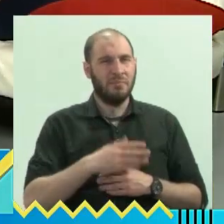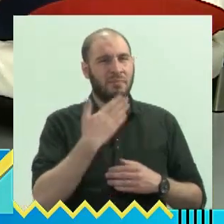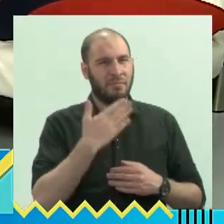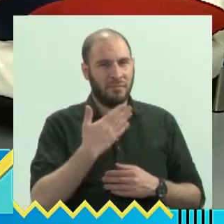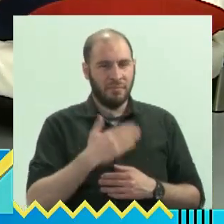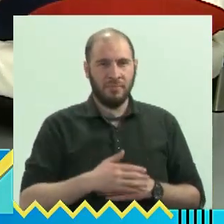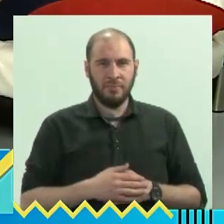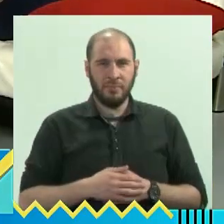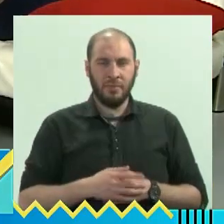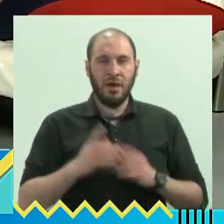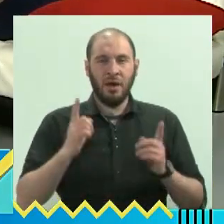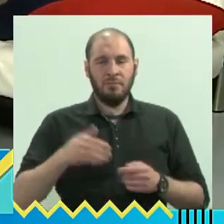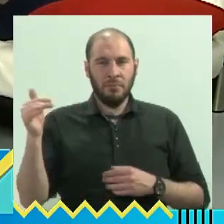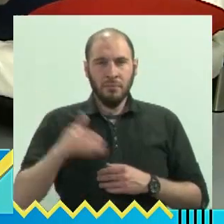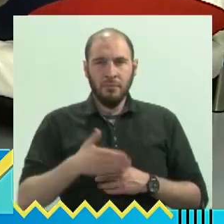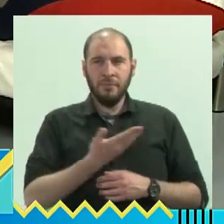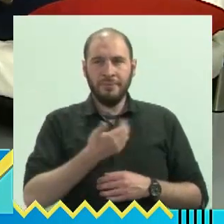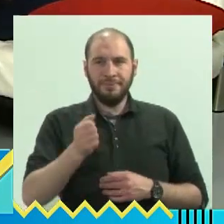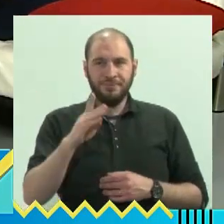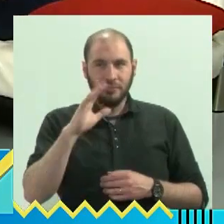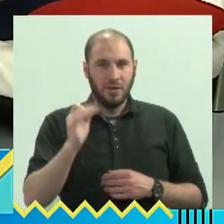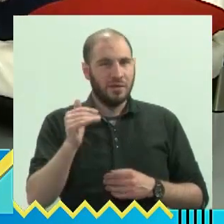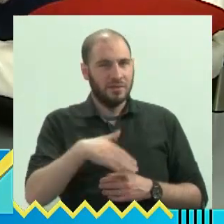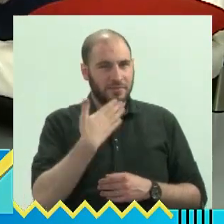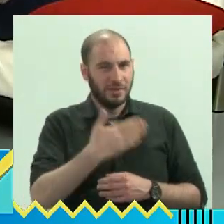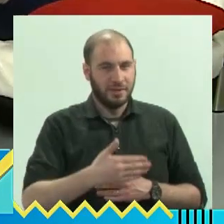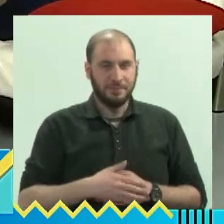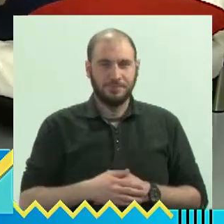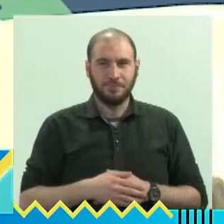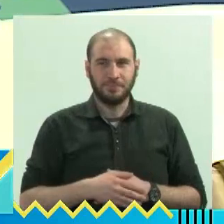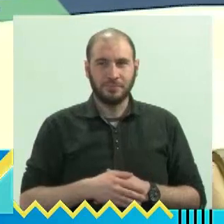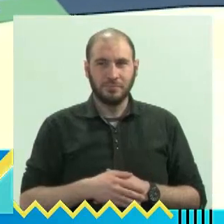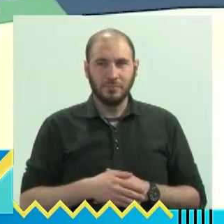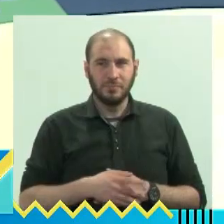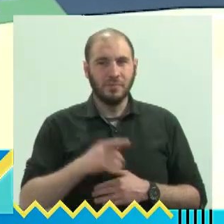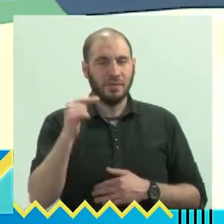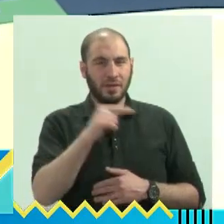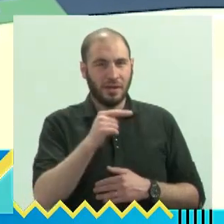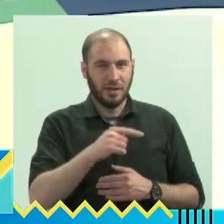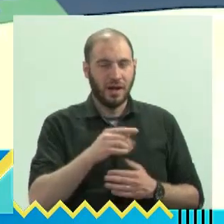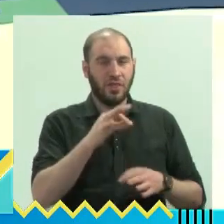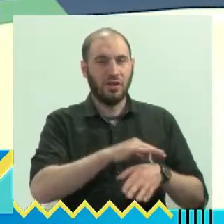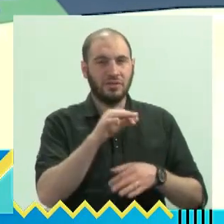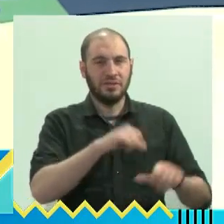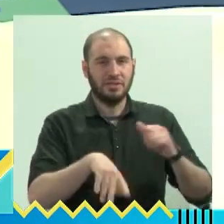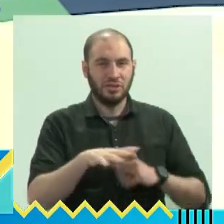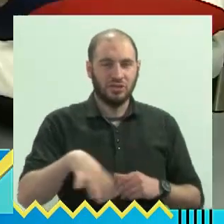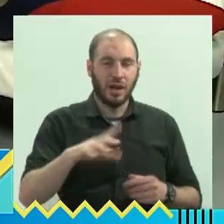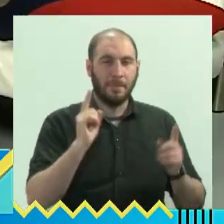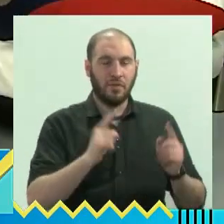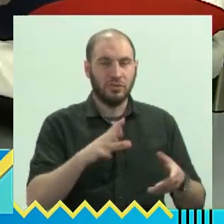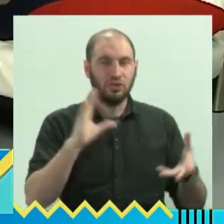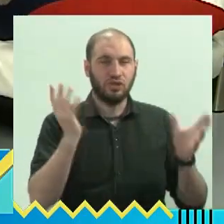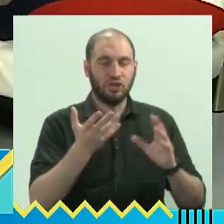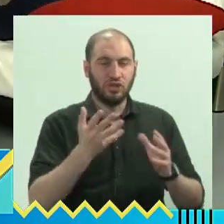estar presente. Y también está con nosotros Fabio Herreguerena. Muchísimas gracias, Fabio, por estar presente. Él es doctor en Ciencias Sociales, profesor de